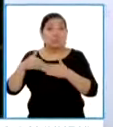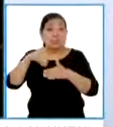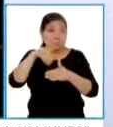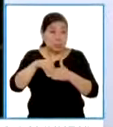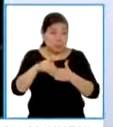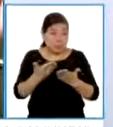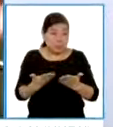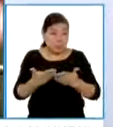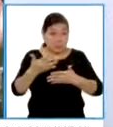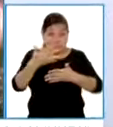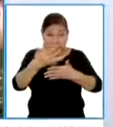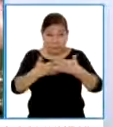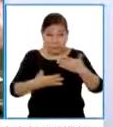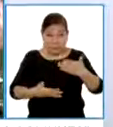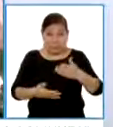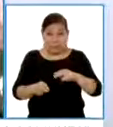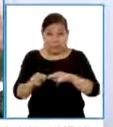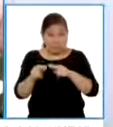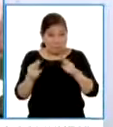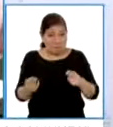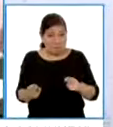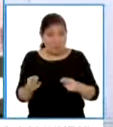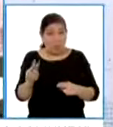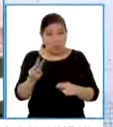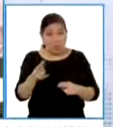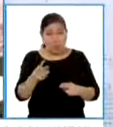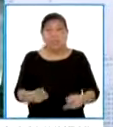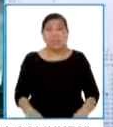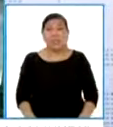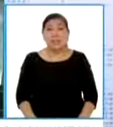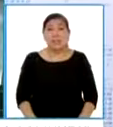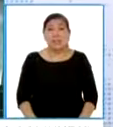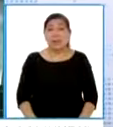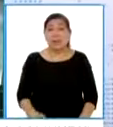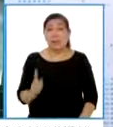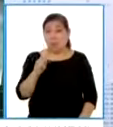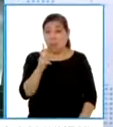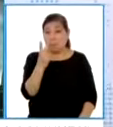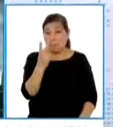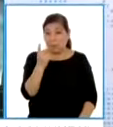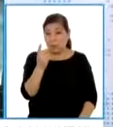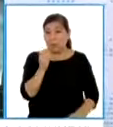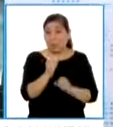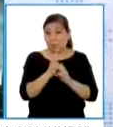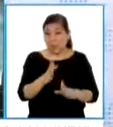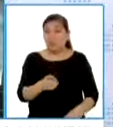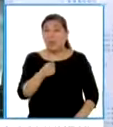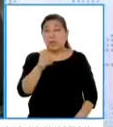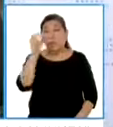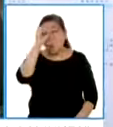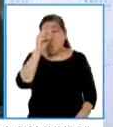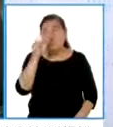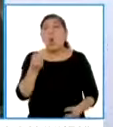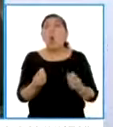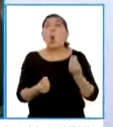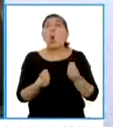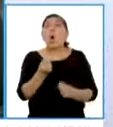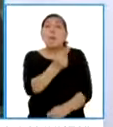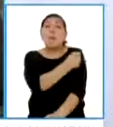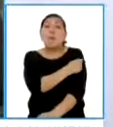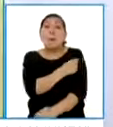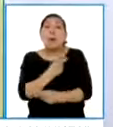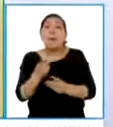va a poder alcanzar en el cronograma con los miembros de mesa en ambas dosis, ¿no? Que es con un intervalo de 21 días. ¿Qué opina usted o cómo va este